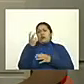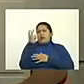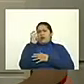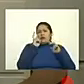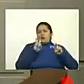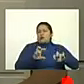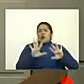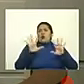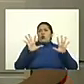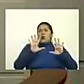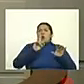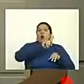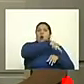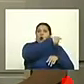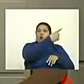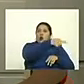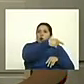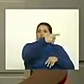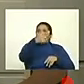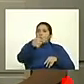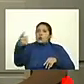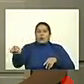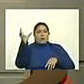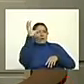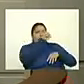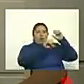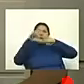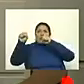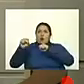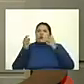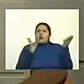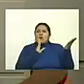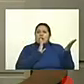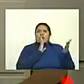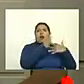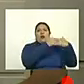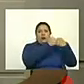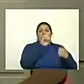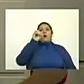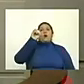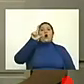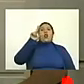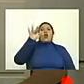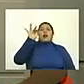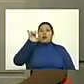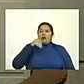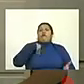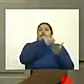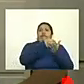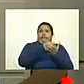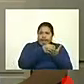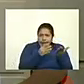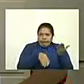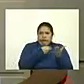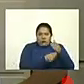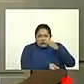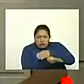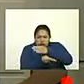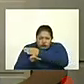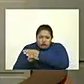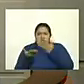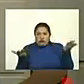Fiscalía, aparecen otras concesiones, las de los Solarte, pagando sobornos, y